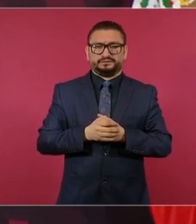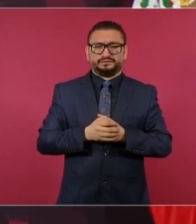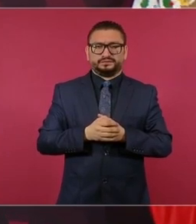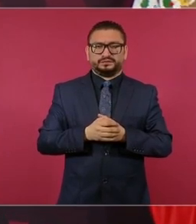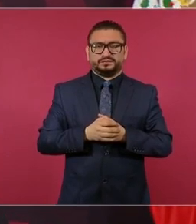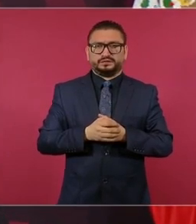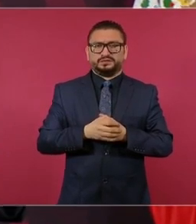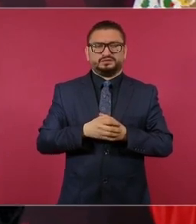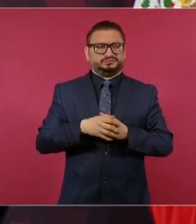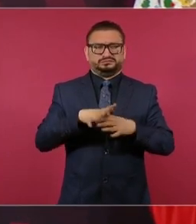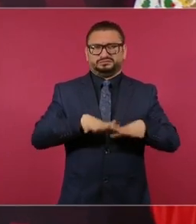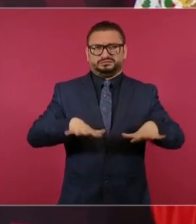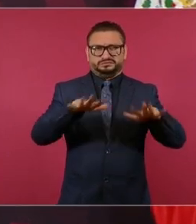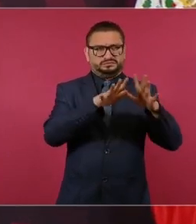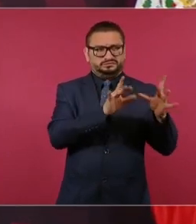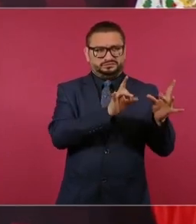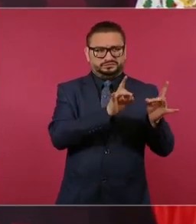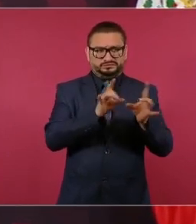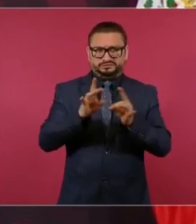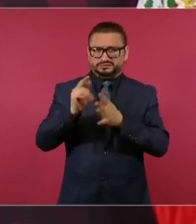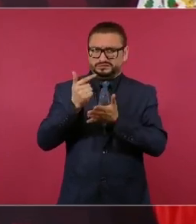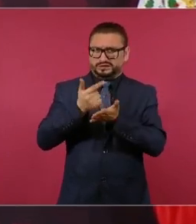tan grave la situación